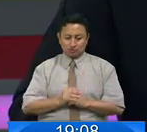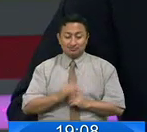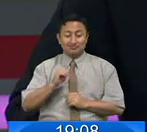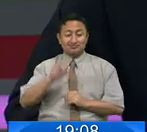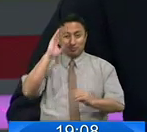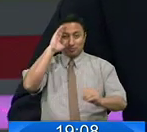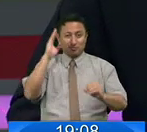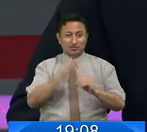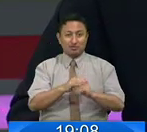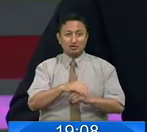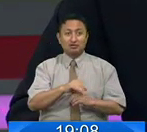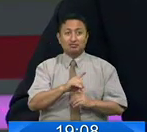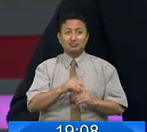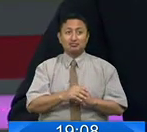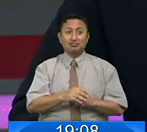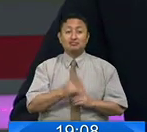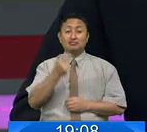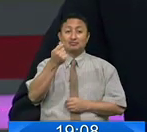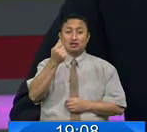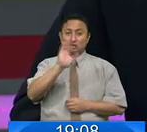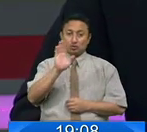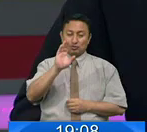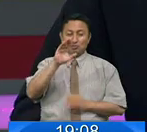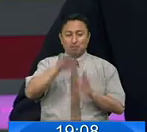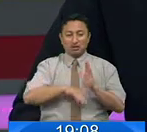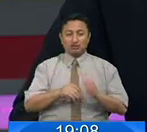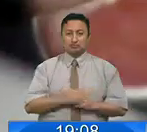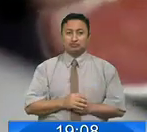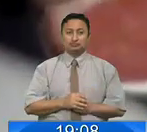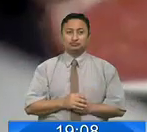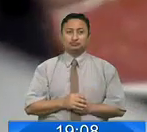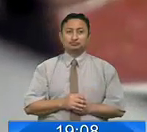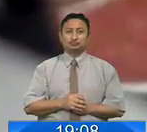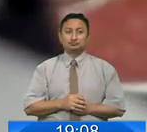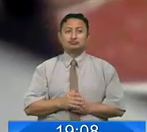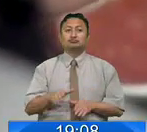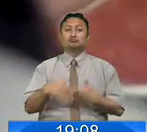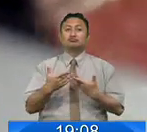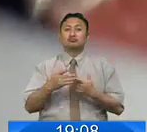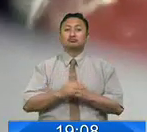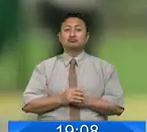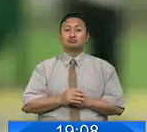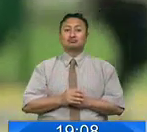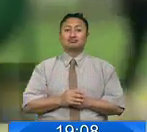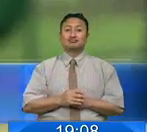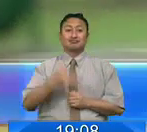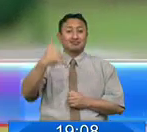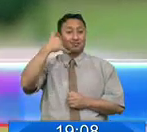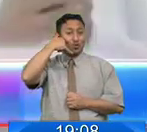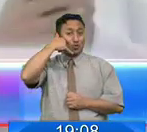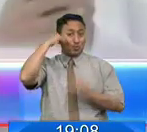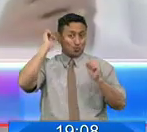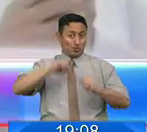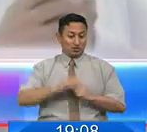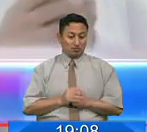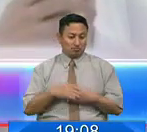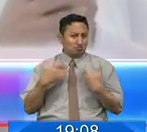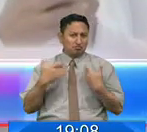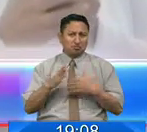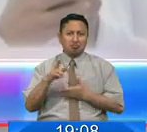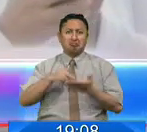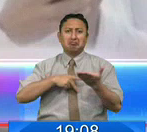reducir el uso del efectivo miremos a través de la billetera móvil usted podrá realizar todo tipo de